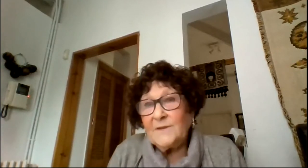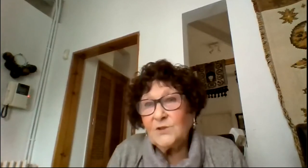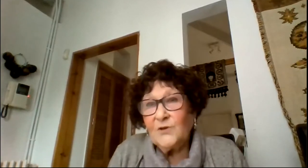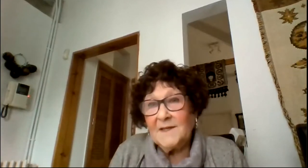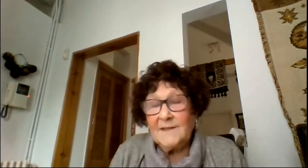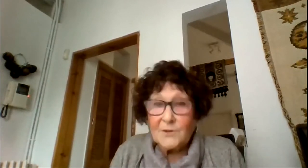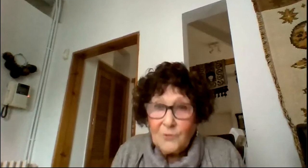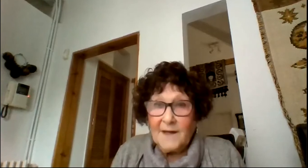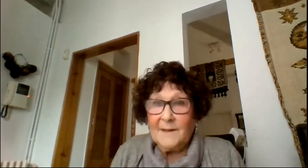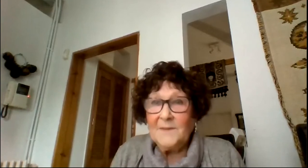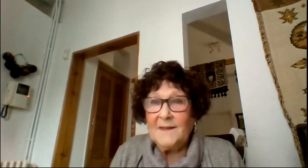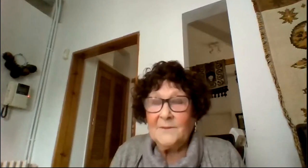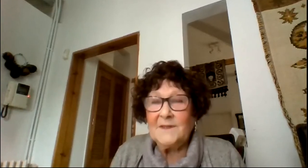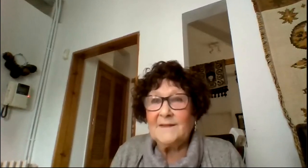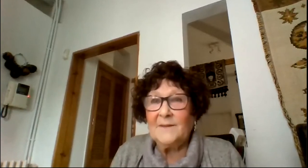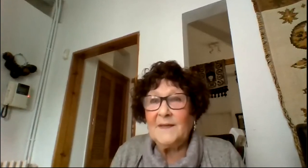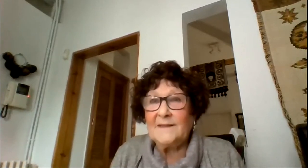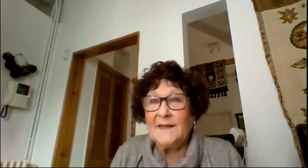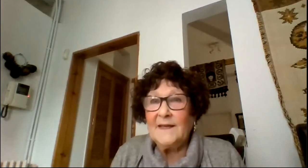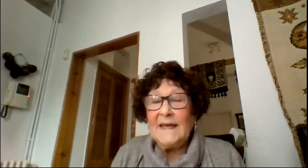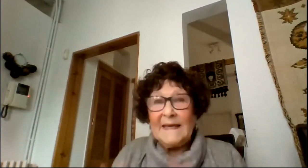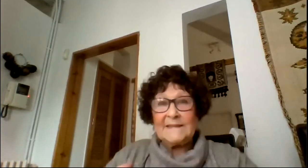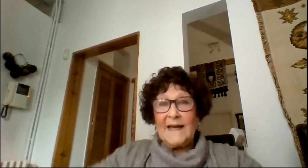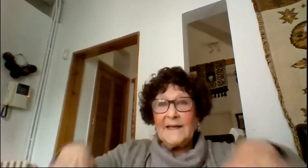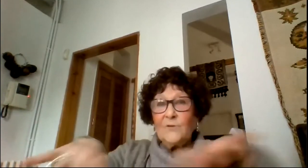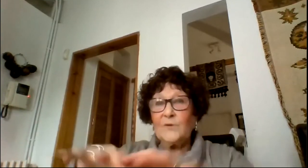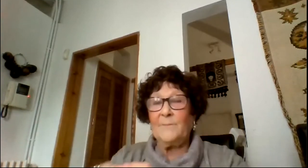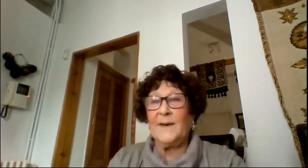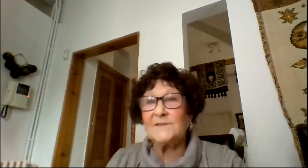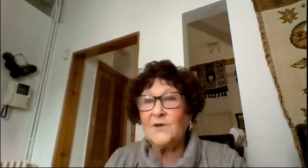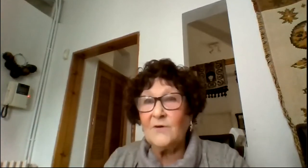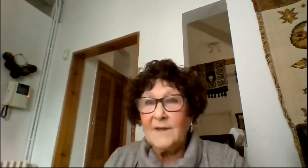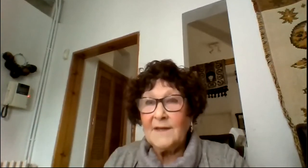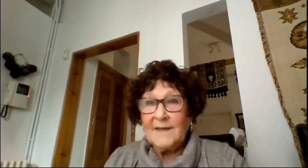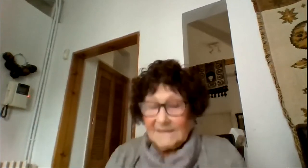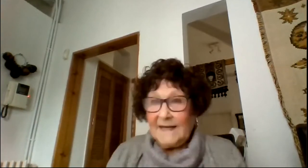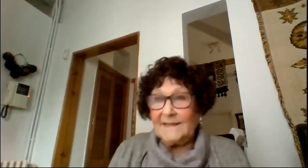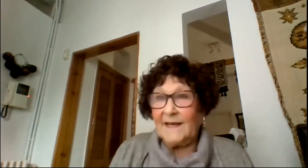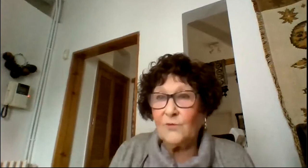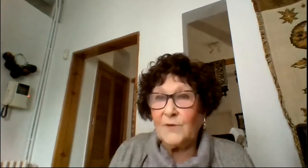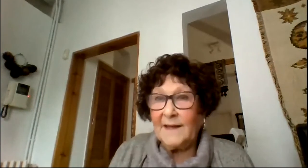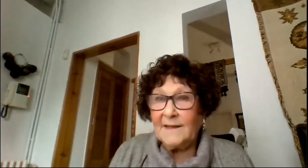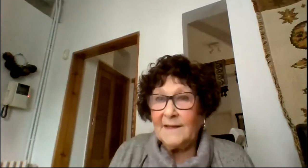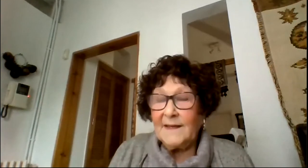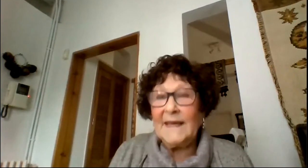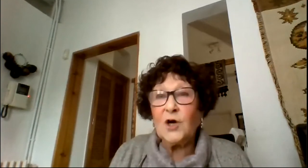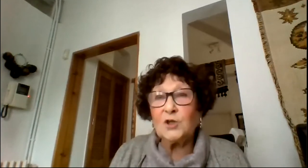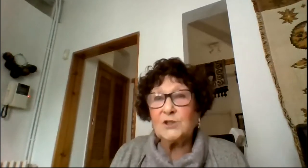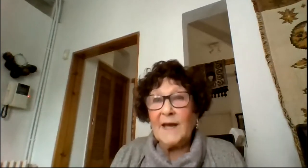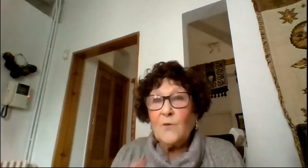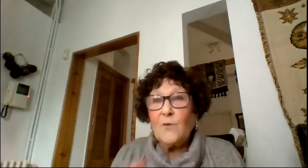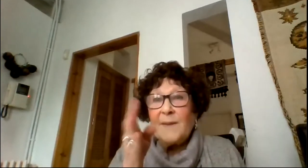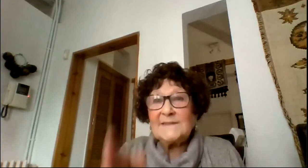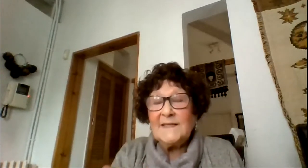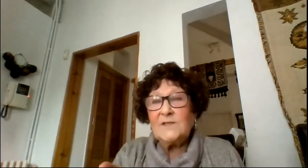los patios son arquitectura también, evidentemente. Entrar en un espacio es arquitectura.